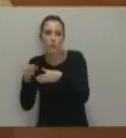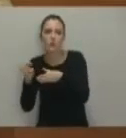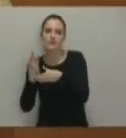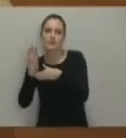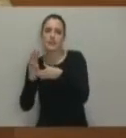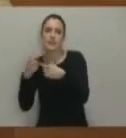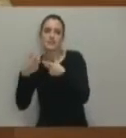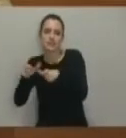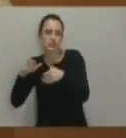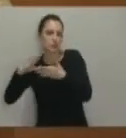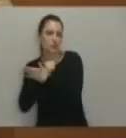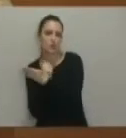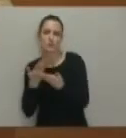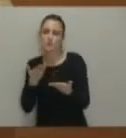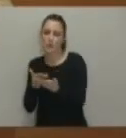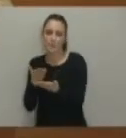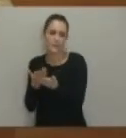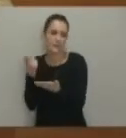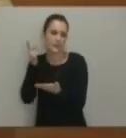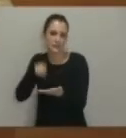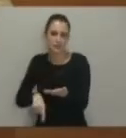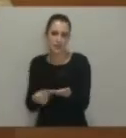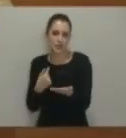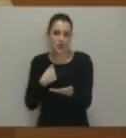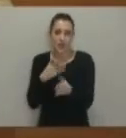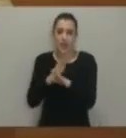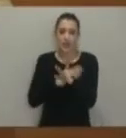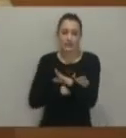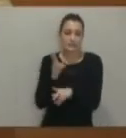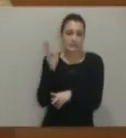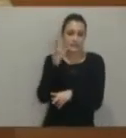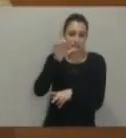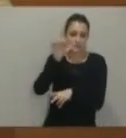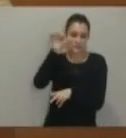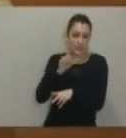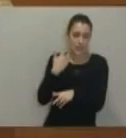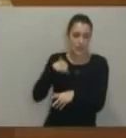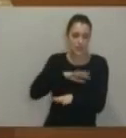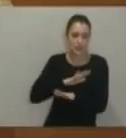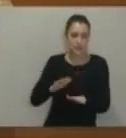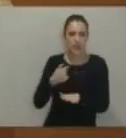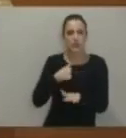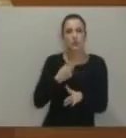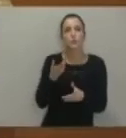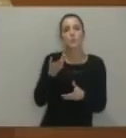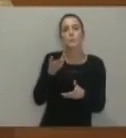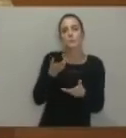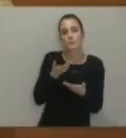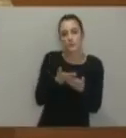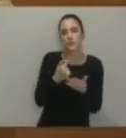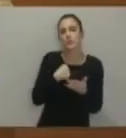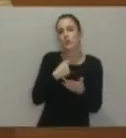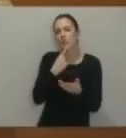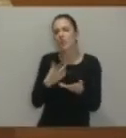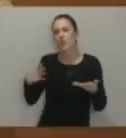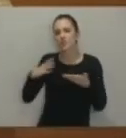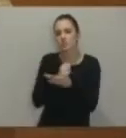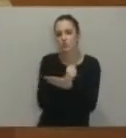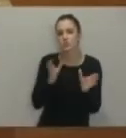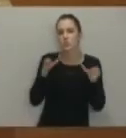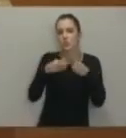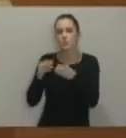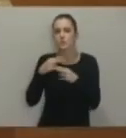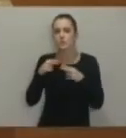a todos los grupos de esta Cámara, y en este caso incluyo también al Partido Popular, que ha prestado su